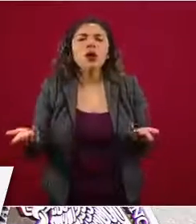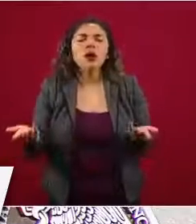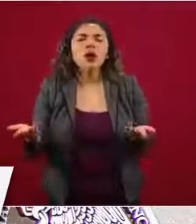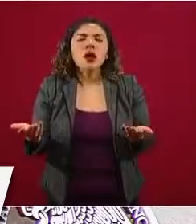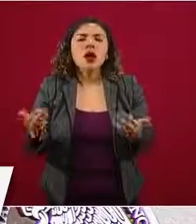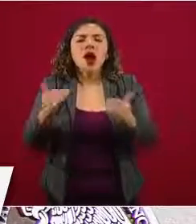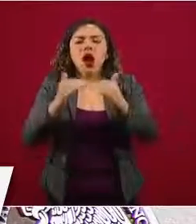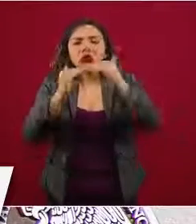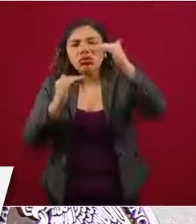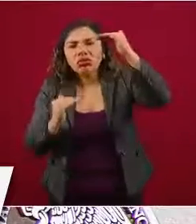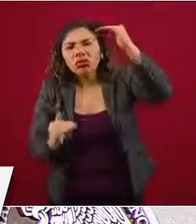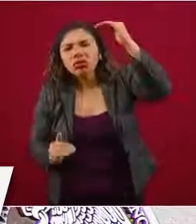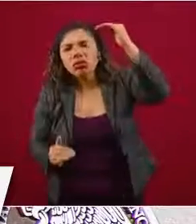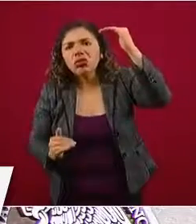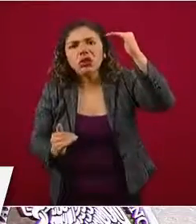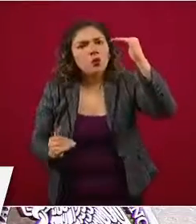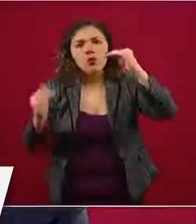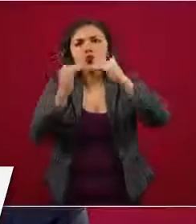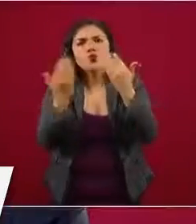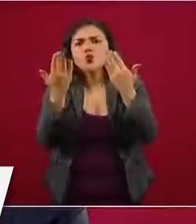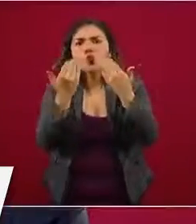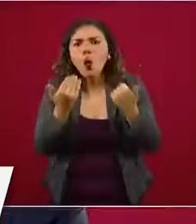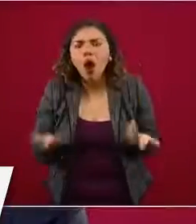la desigualdad,